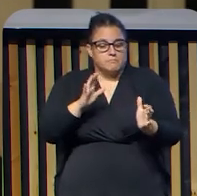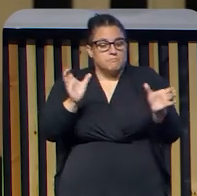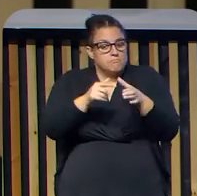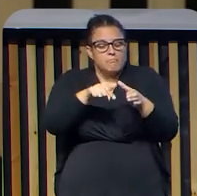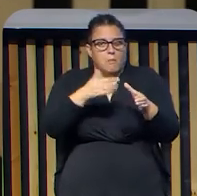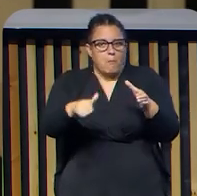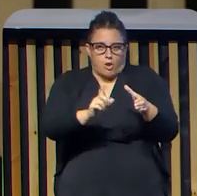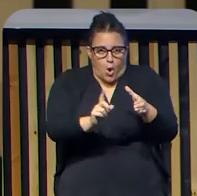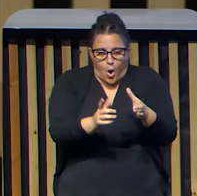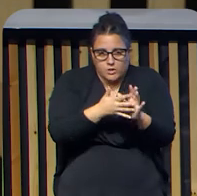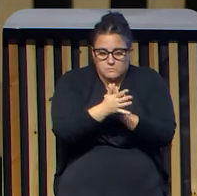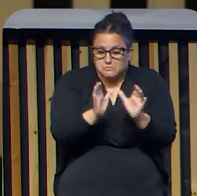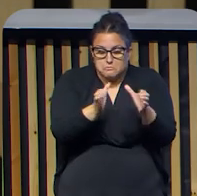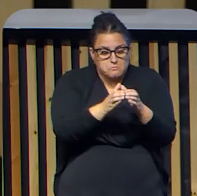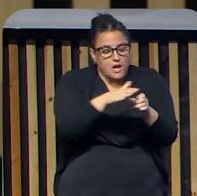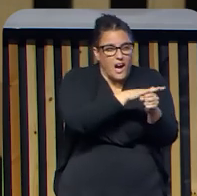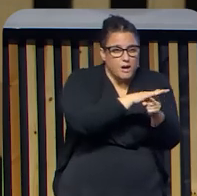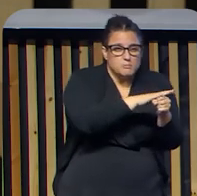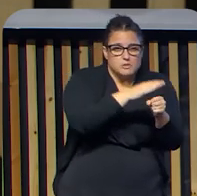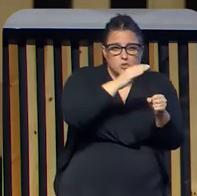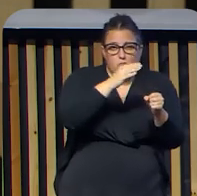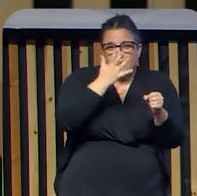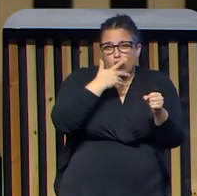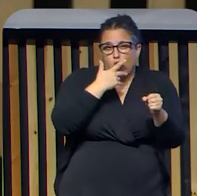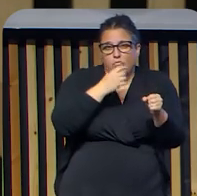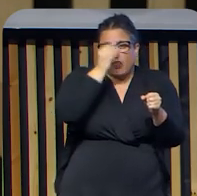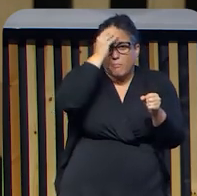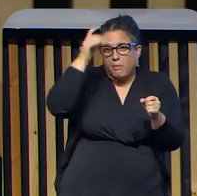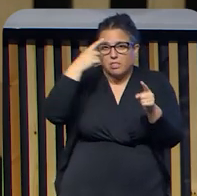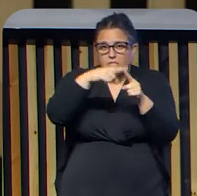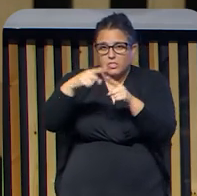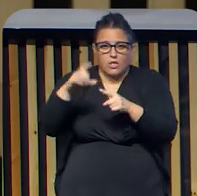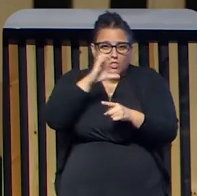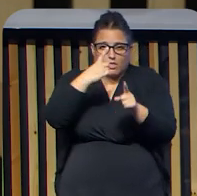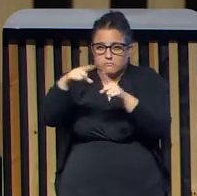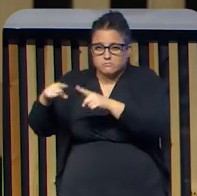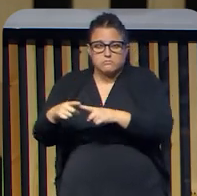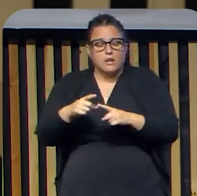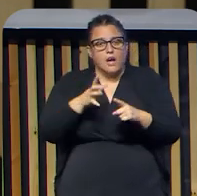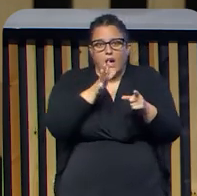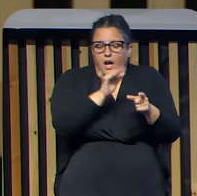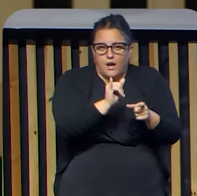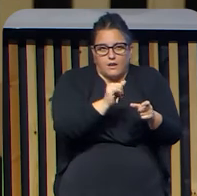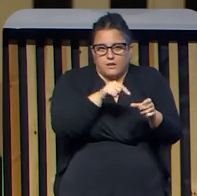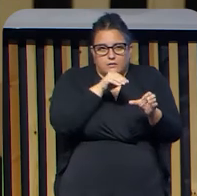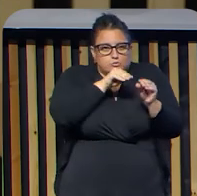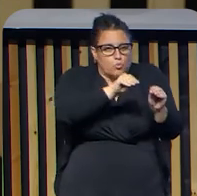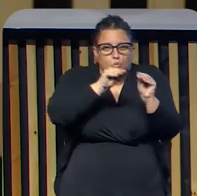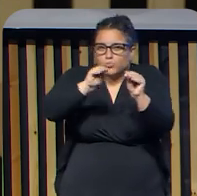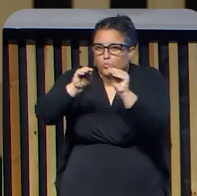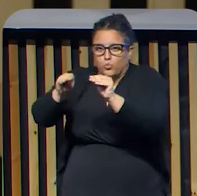denominar las cosas no O sea si los oncólogos y oncóloga se ponen a hablar entre ellos